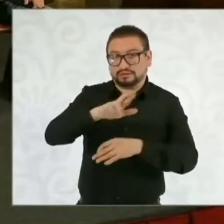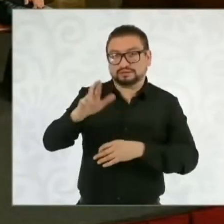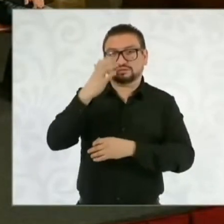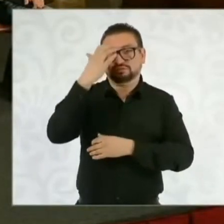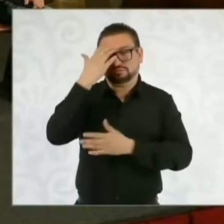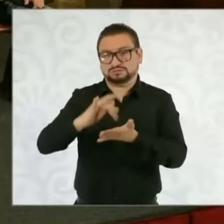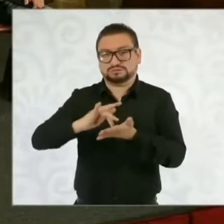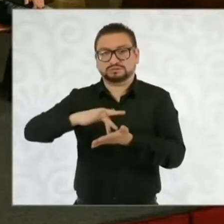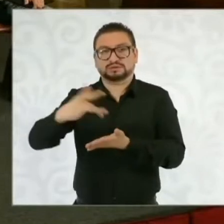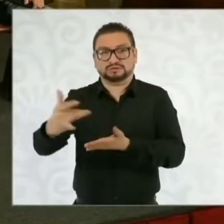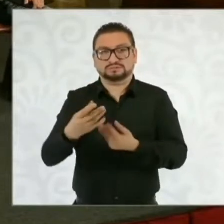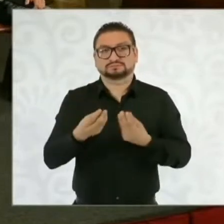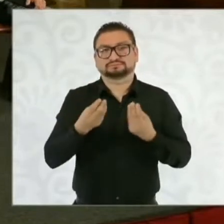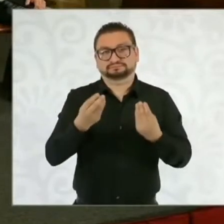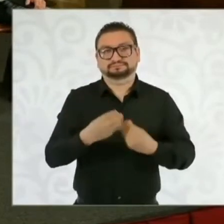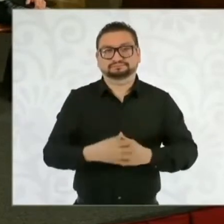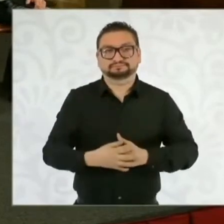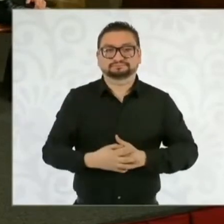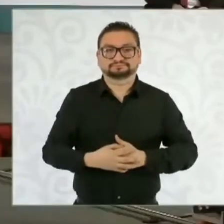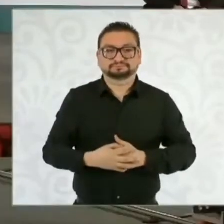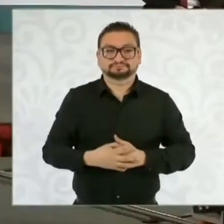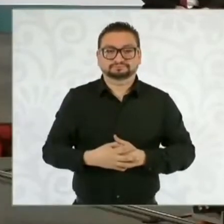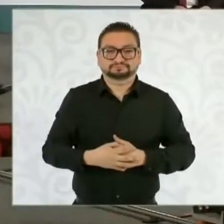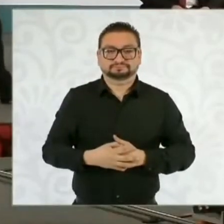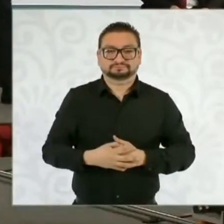agradecemos. Muchas gracias, señor presidente.